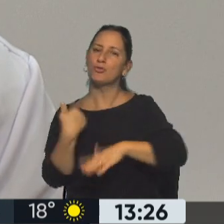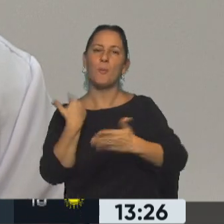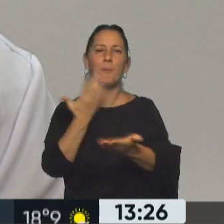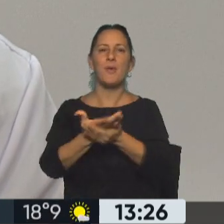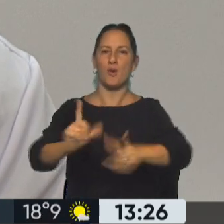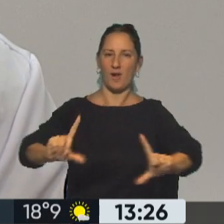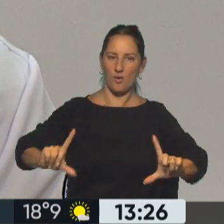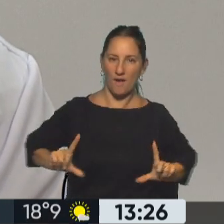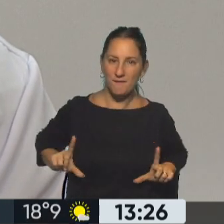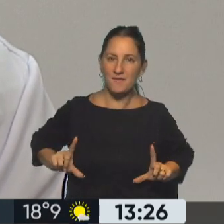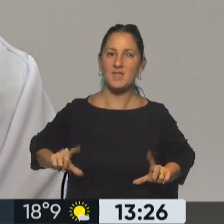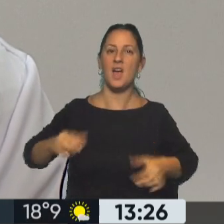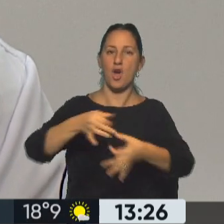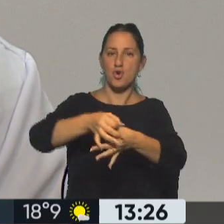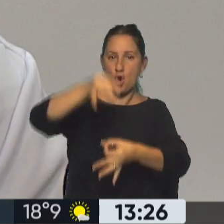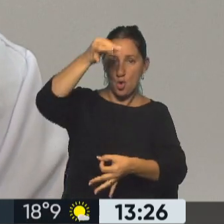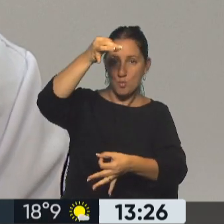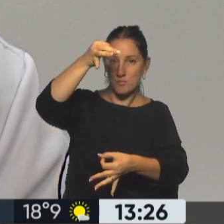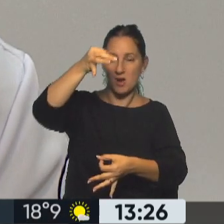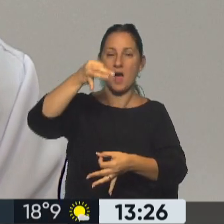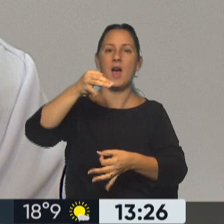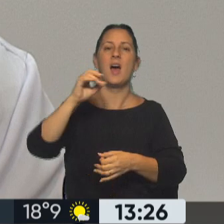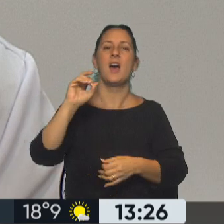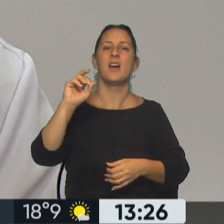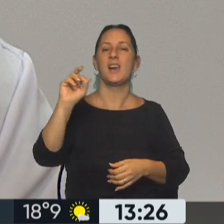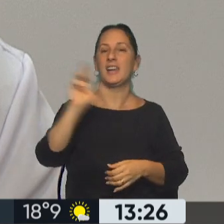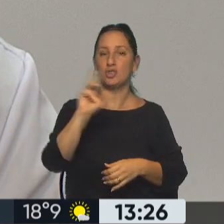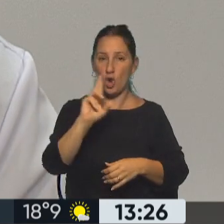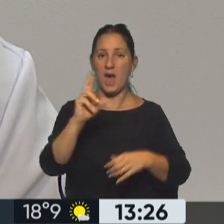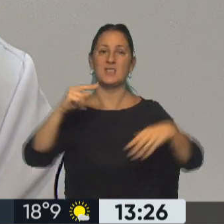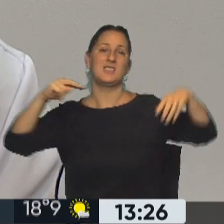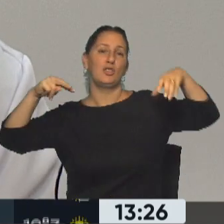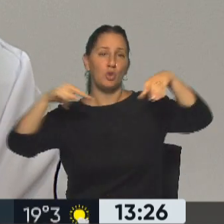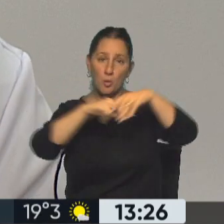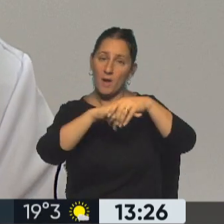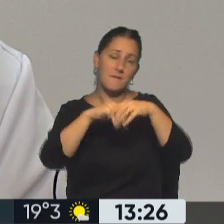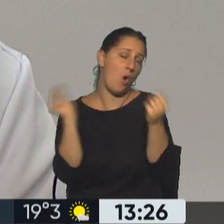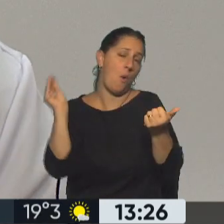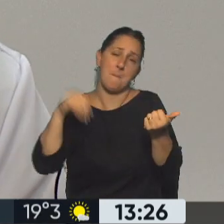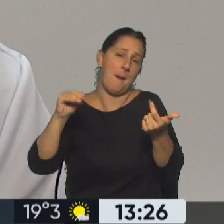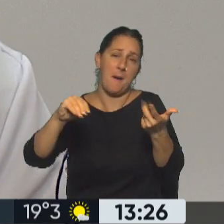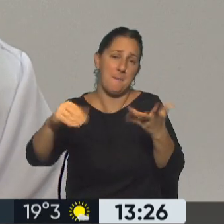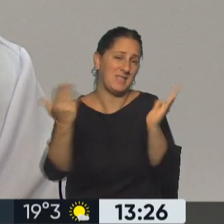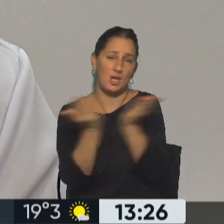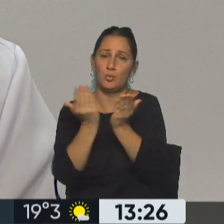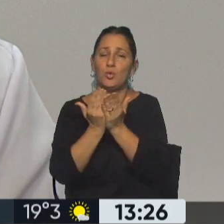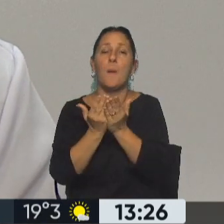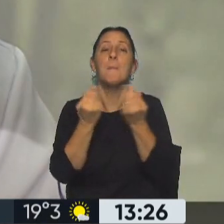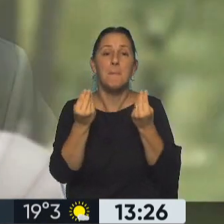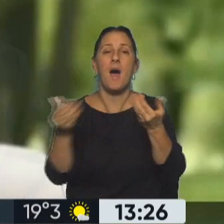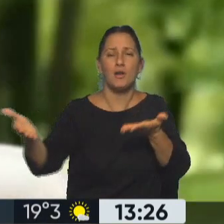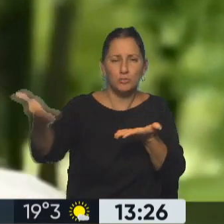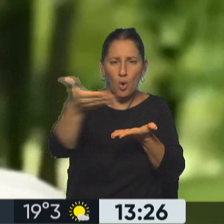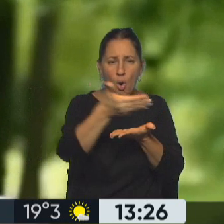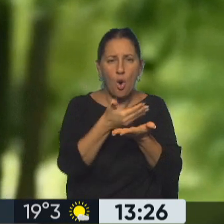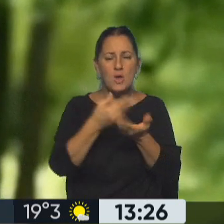radiografías de columnas simples resonancias magnéticas tomografía u otros estudios más avanzados para poder juntar